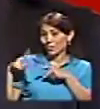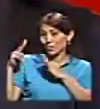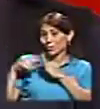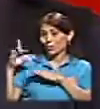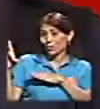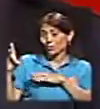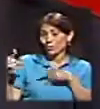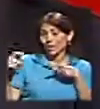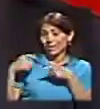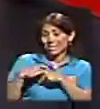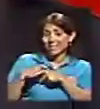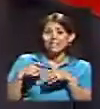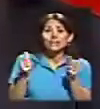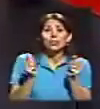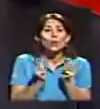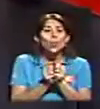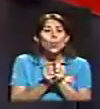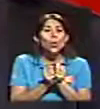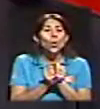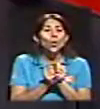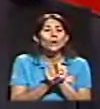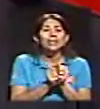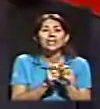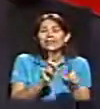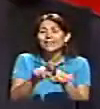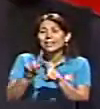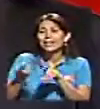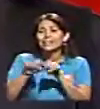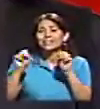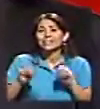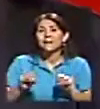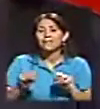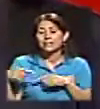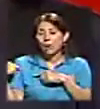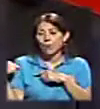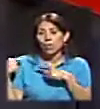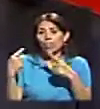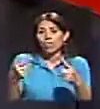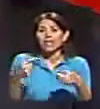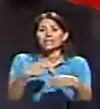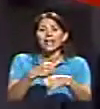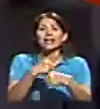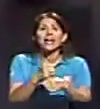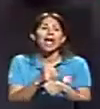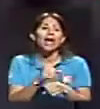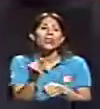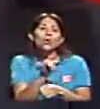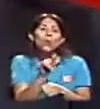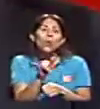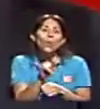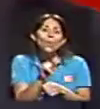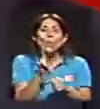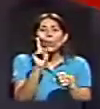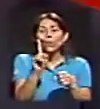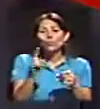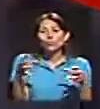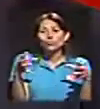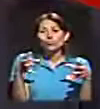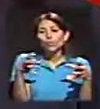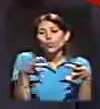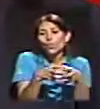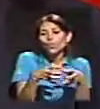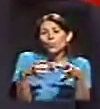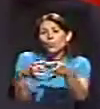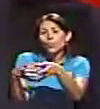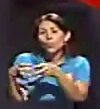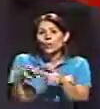sistémico internacional y contagio es una suerte de clubes de supervisores, ¿verdad? Uh-huh. En el cual, por